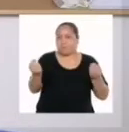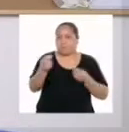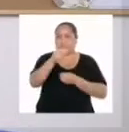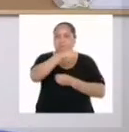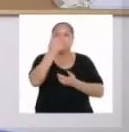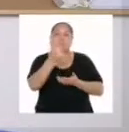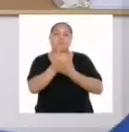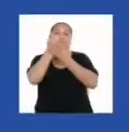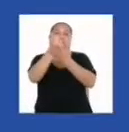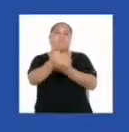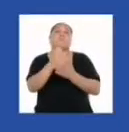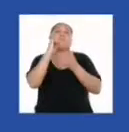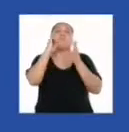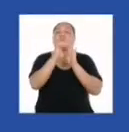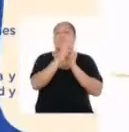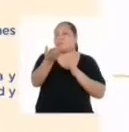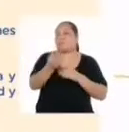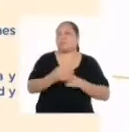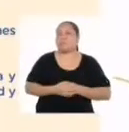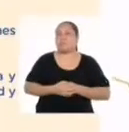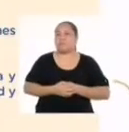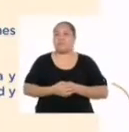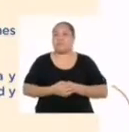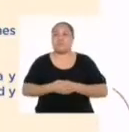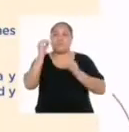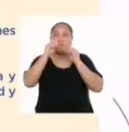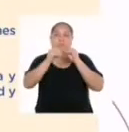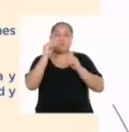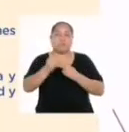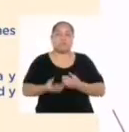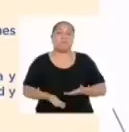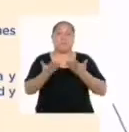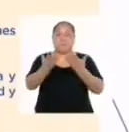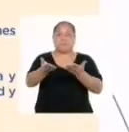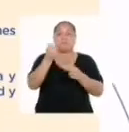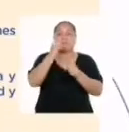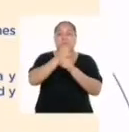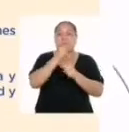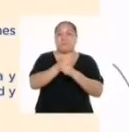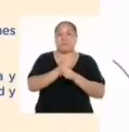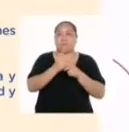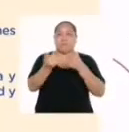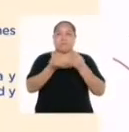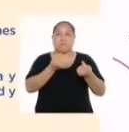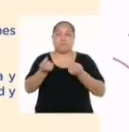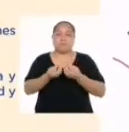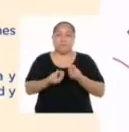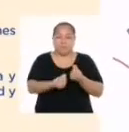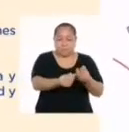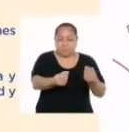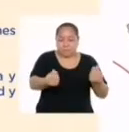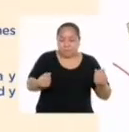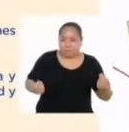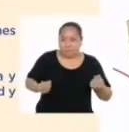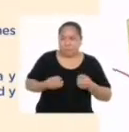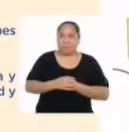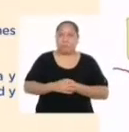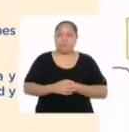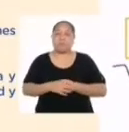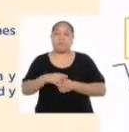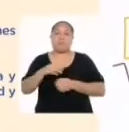muchísimos otros beneficios como generar empleo productivo, controlar la erosión de los